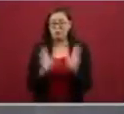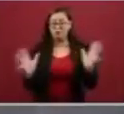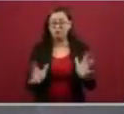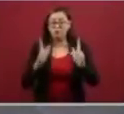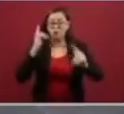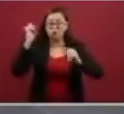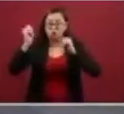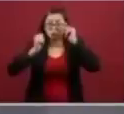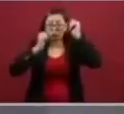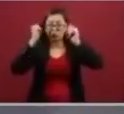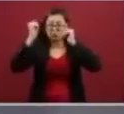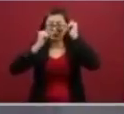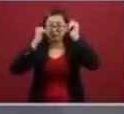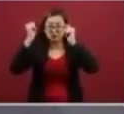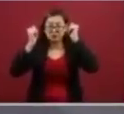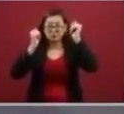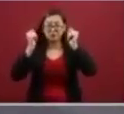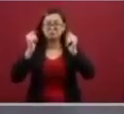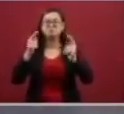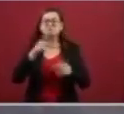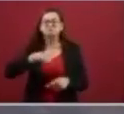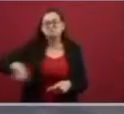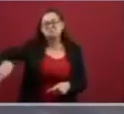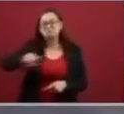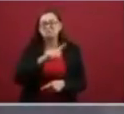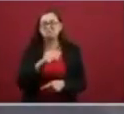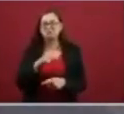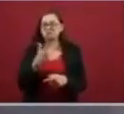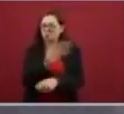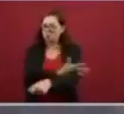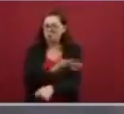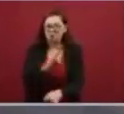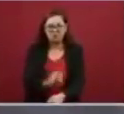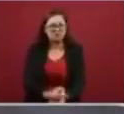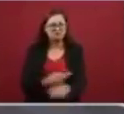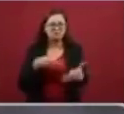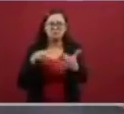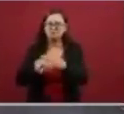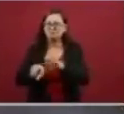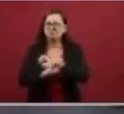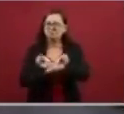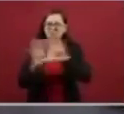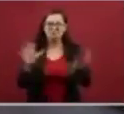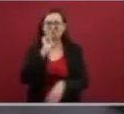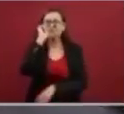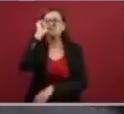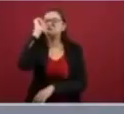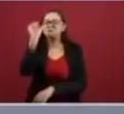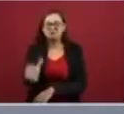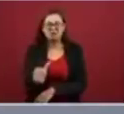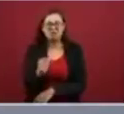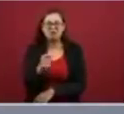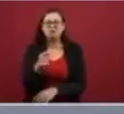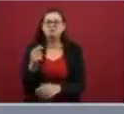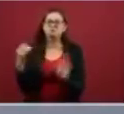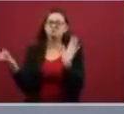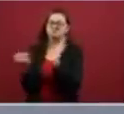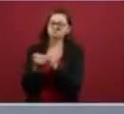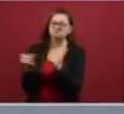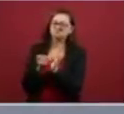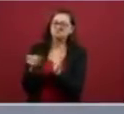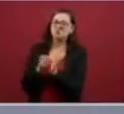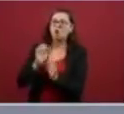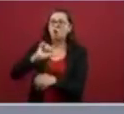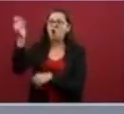manejaba, sin honestidad ni transparencia, los impuestos cobrados a